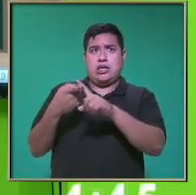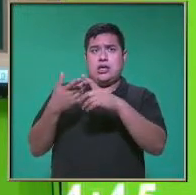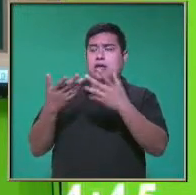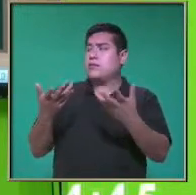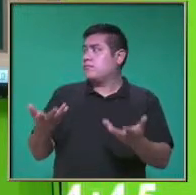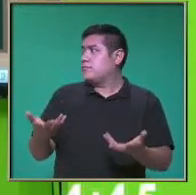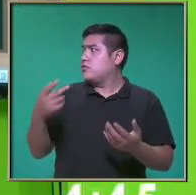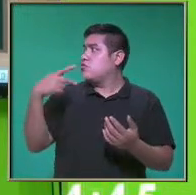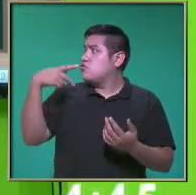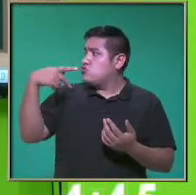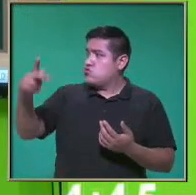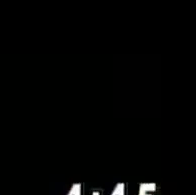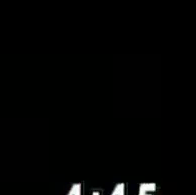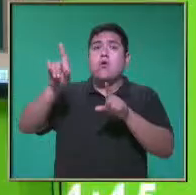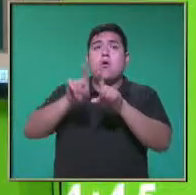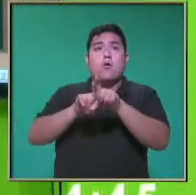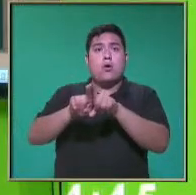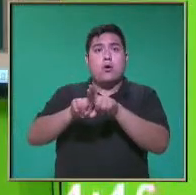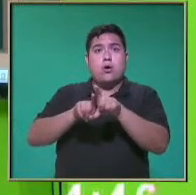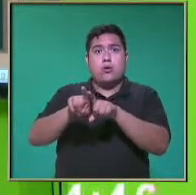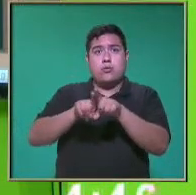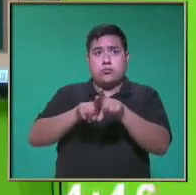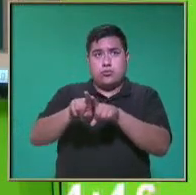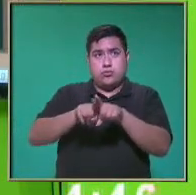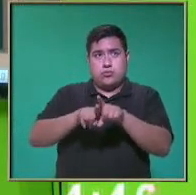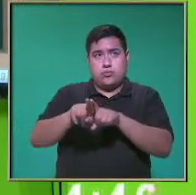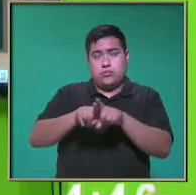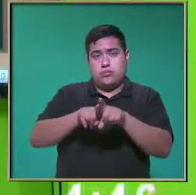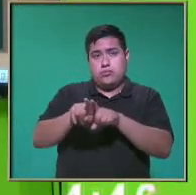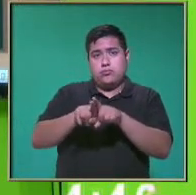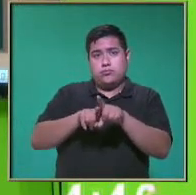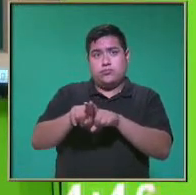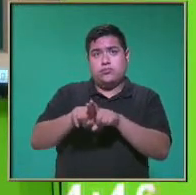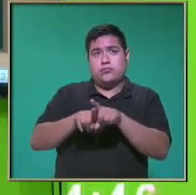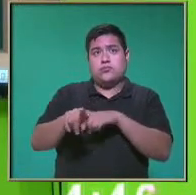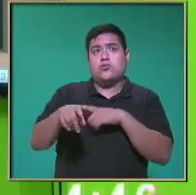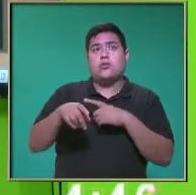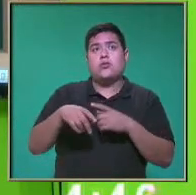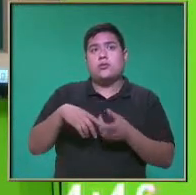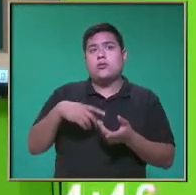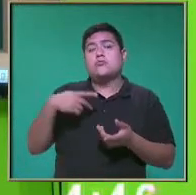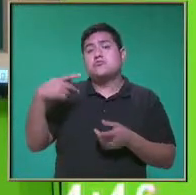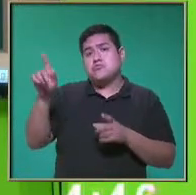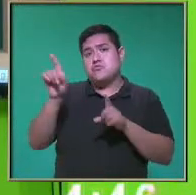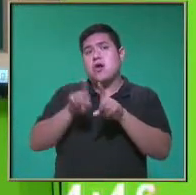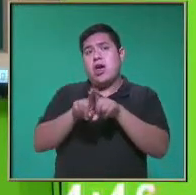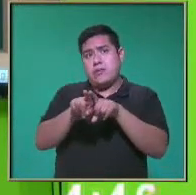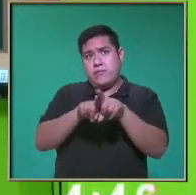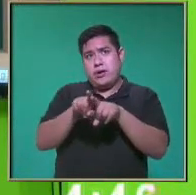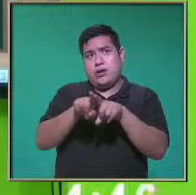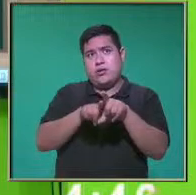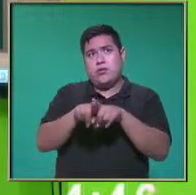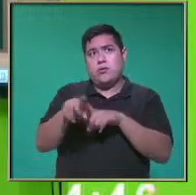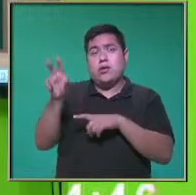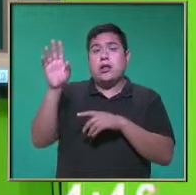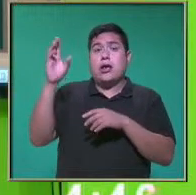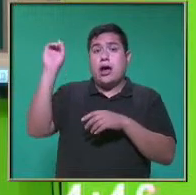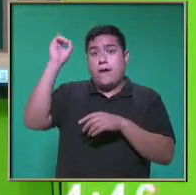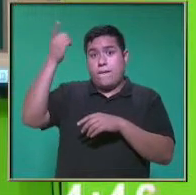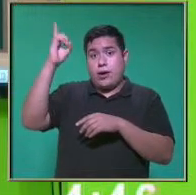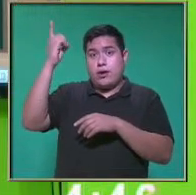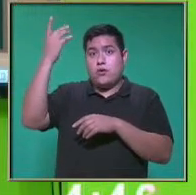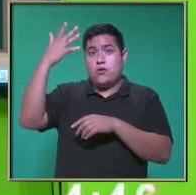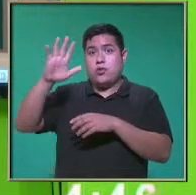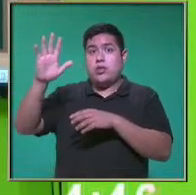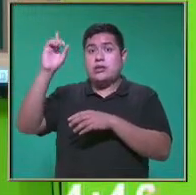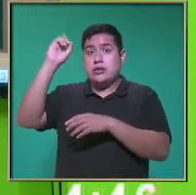more horses. El primero en decir que qué buena suerte fue el hermano del granjero, cuando vio que el caballo regresó con